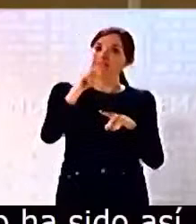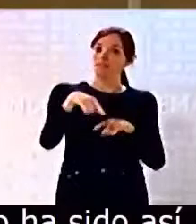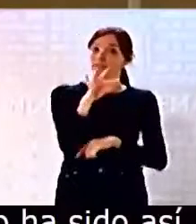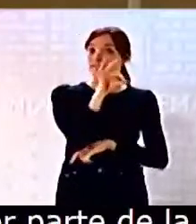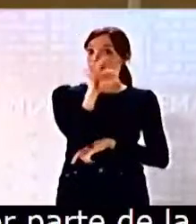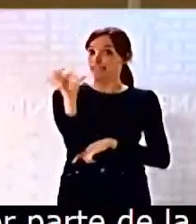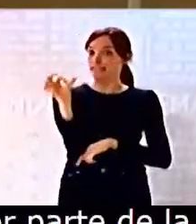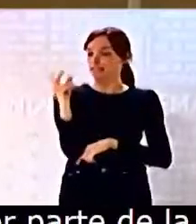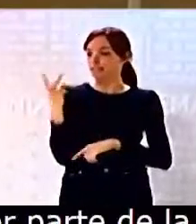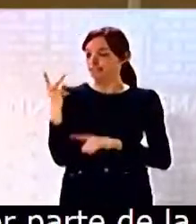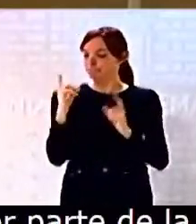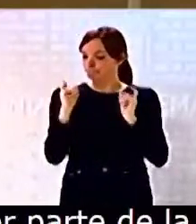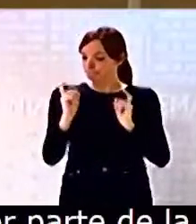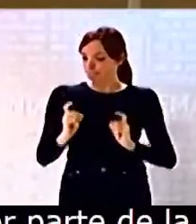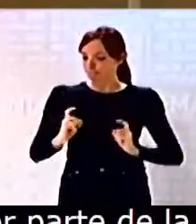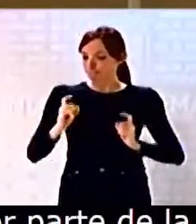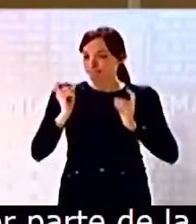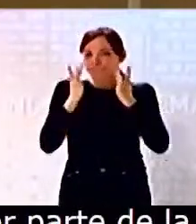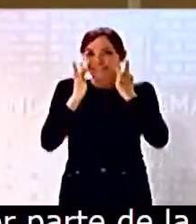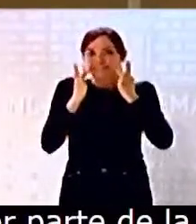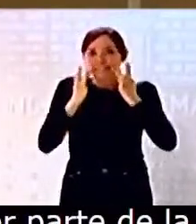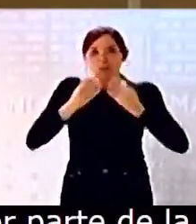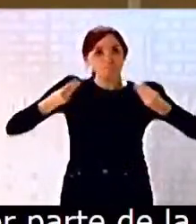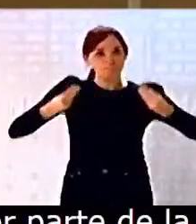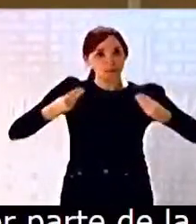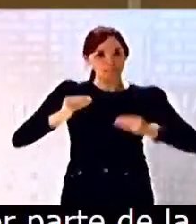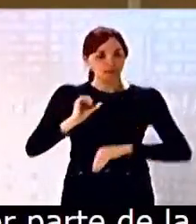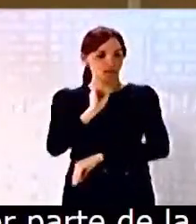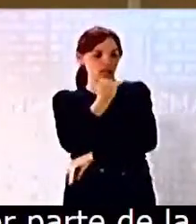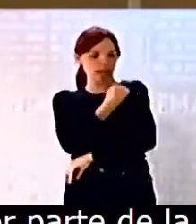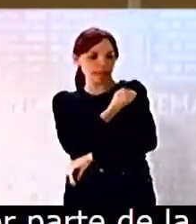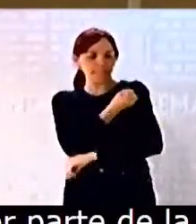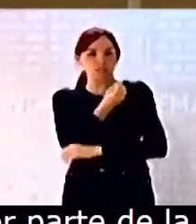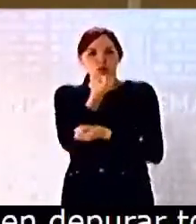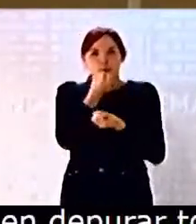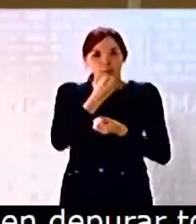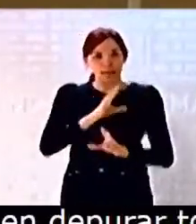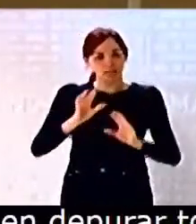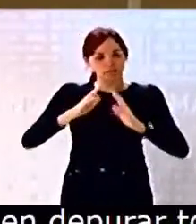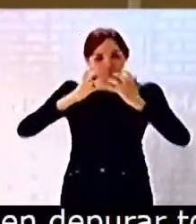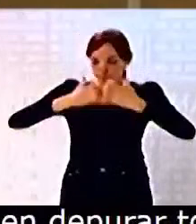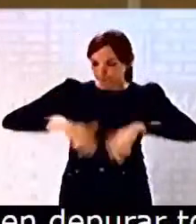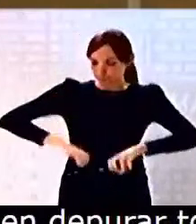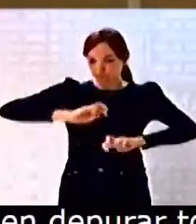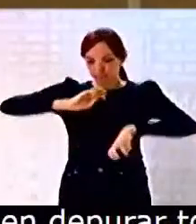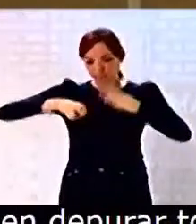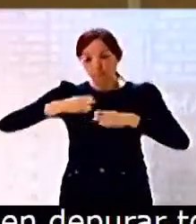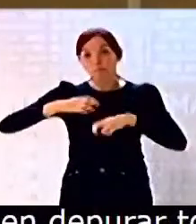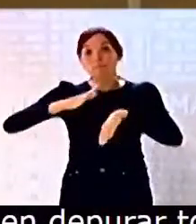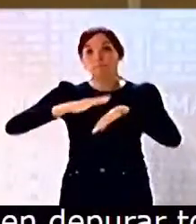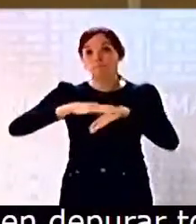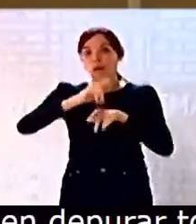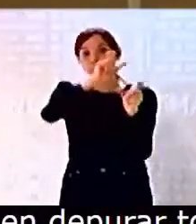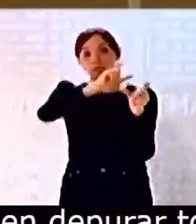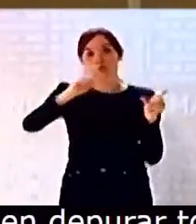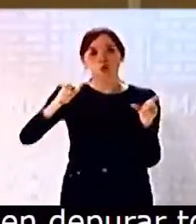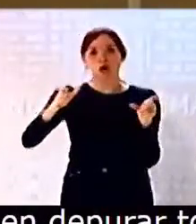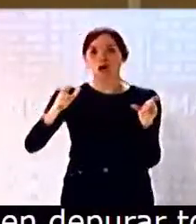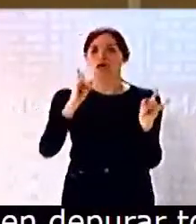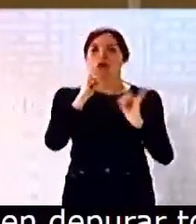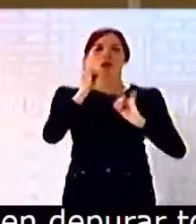Salud en depurar todos los registros para que no haya nadie que no haya sido